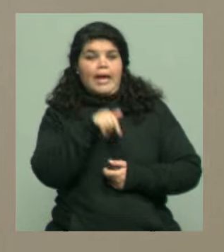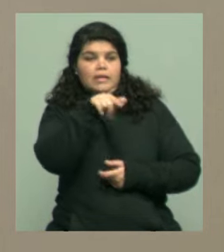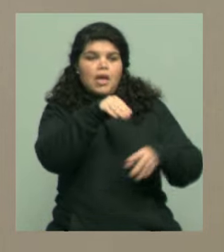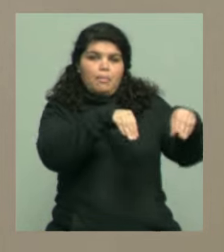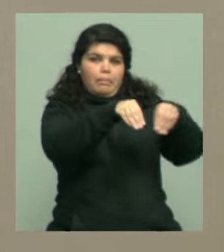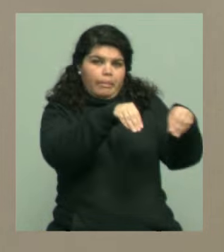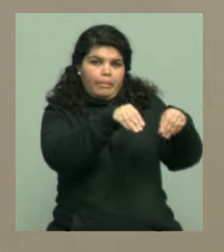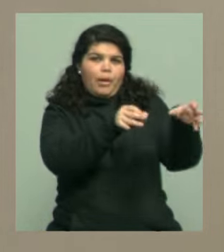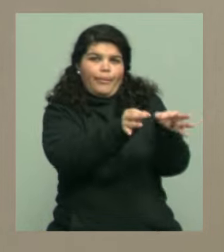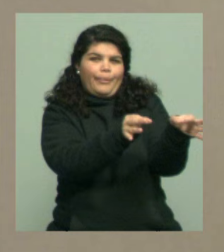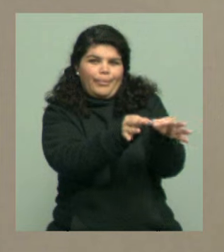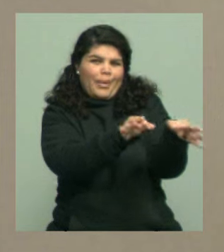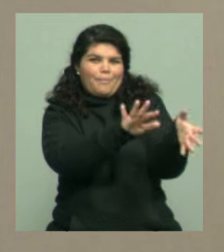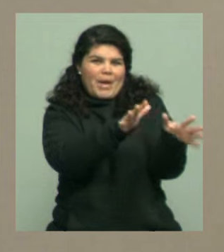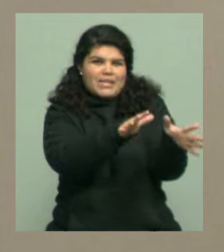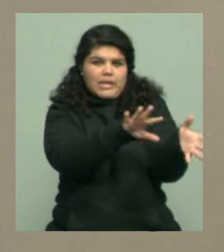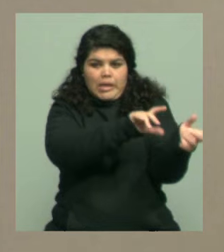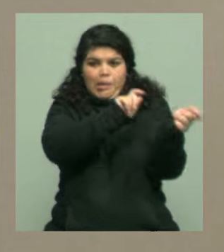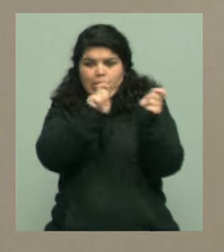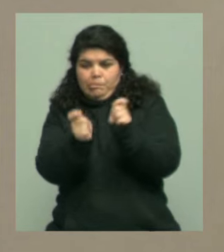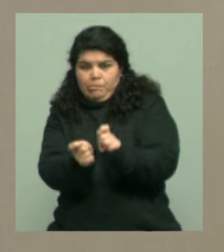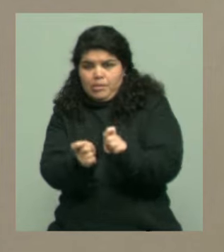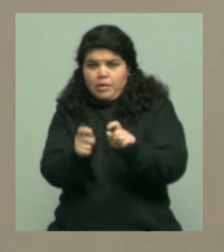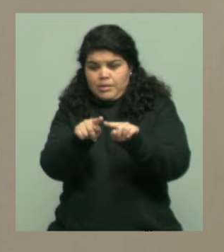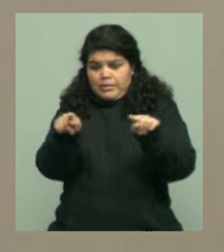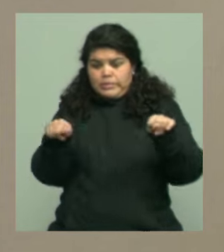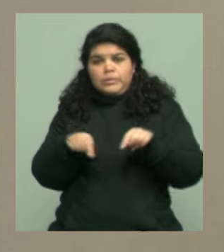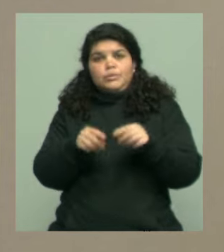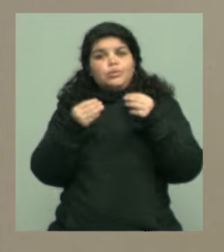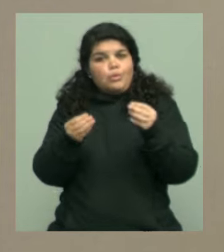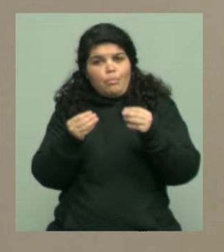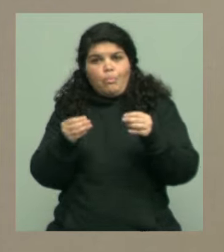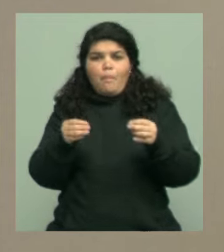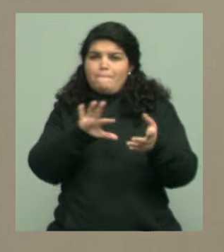sabemos tablero diferente, pero al menos contanos vos cómo es el juego en sí.